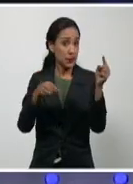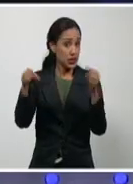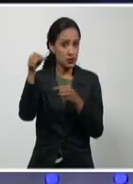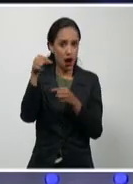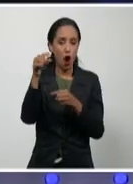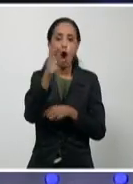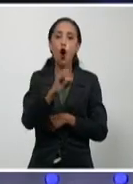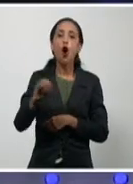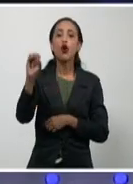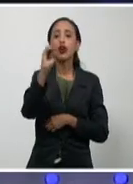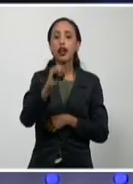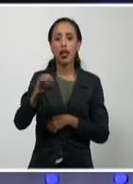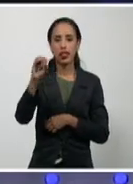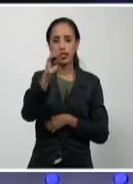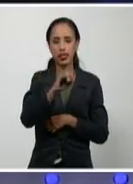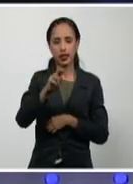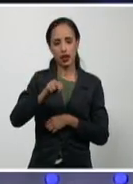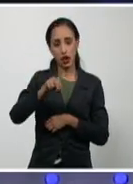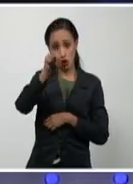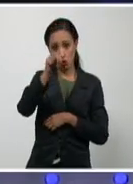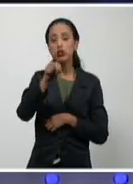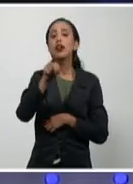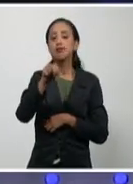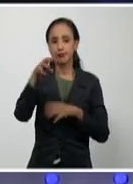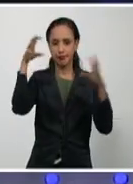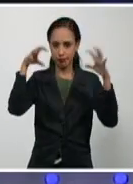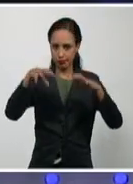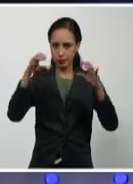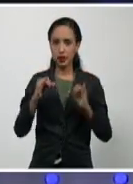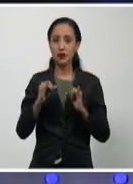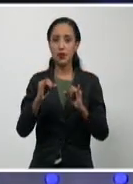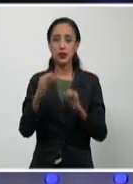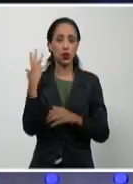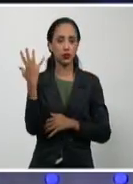hacia zonas de la costa norte. Esto es todo en cuanto al tiempo. Que tengan un feliz día y hasta